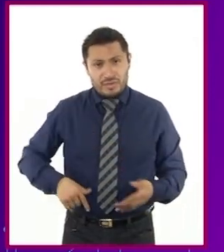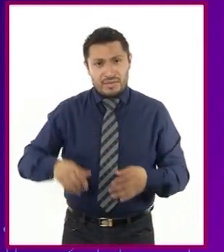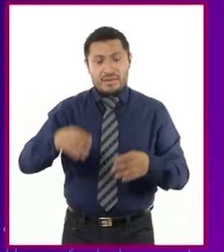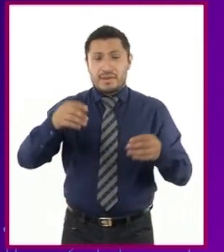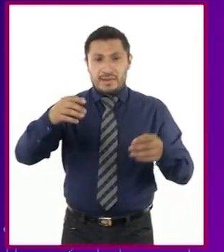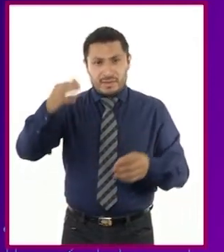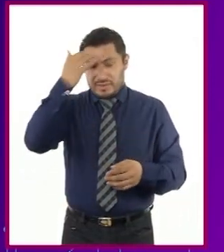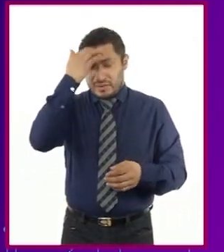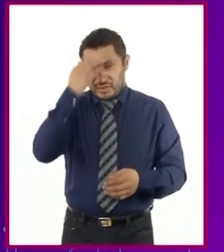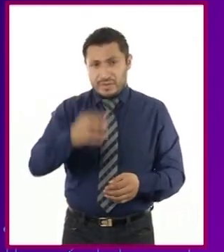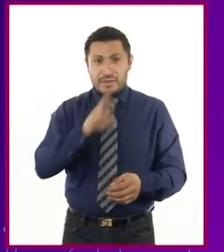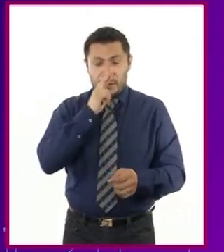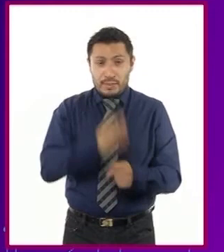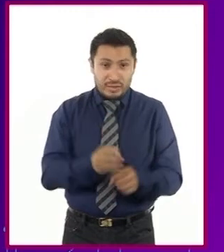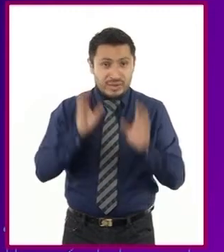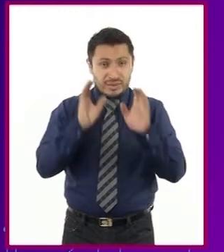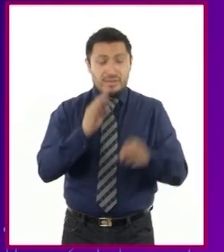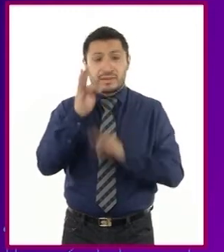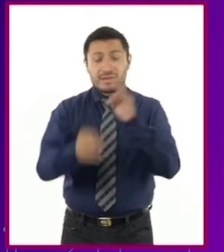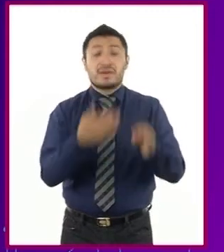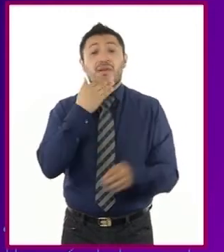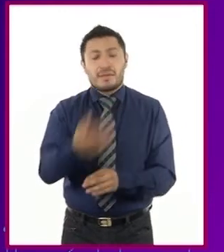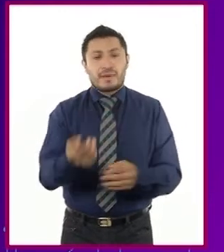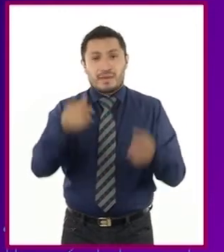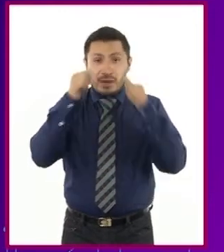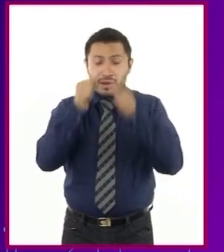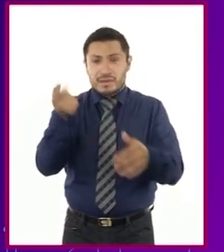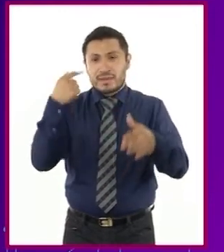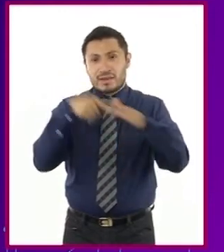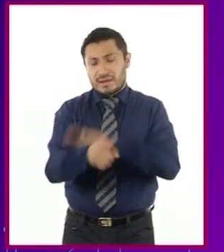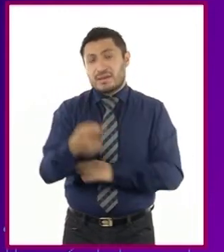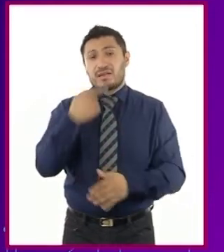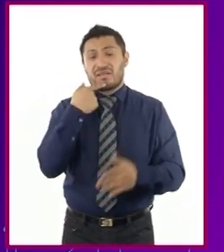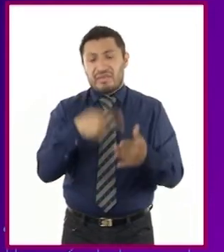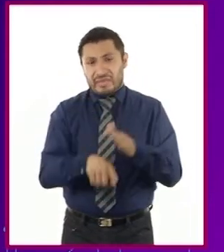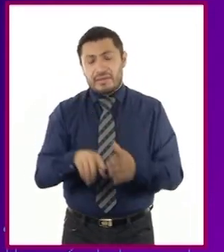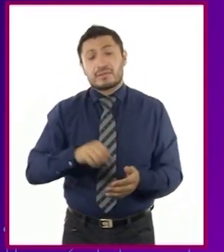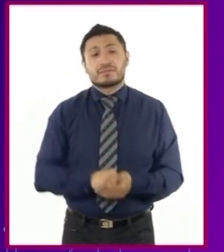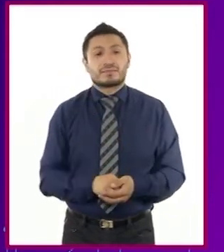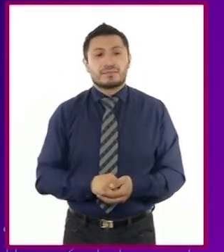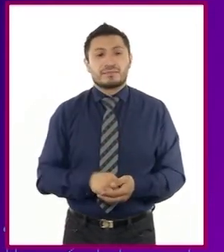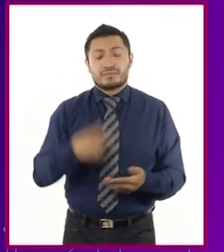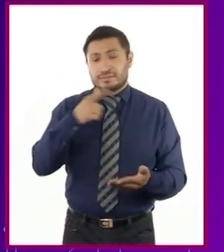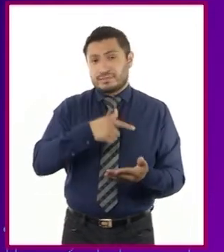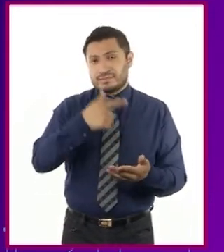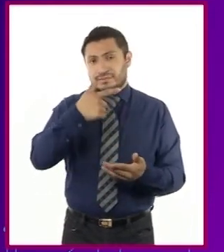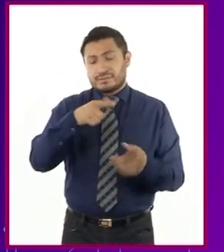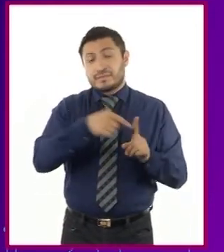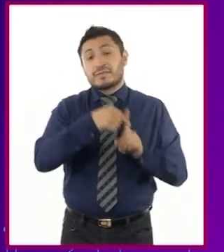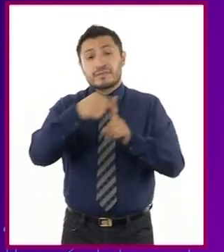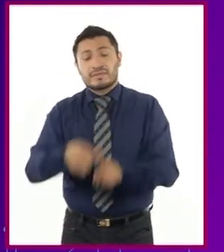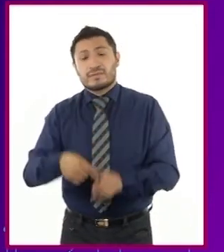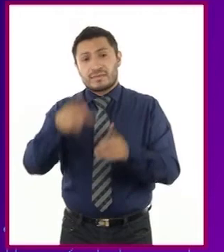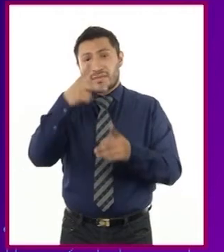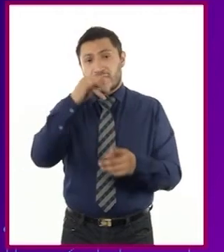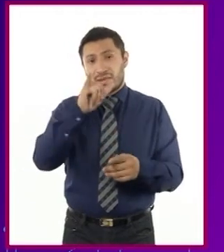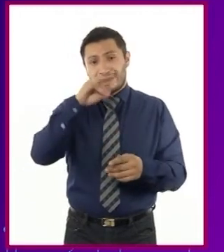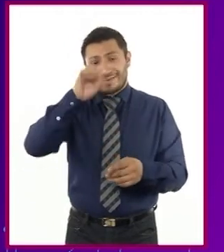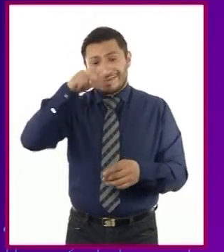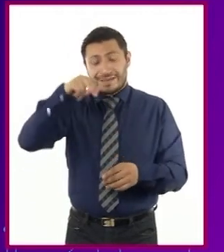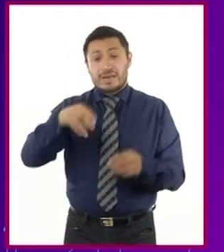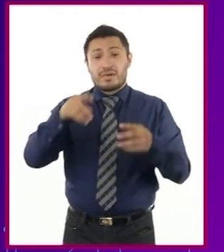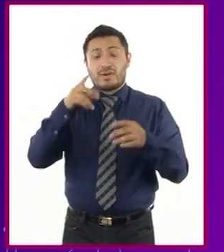y atender y dar seguimiento a quejas y denuncias. En la guía Paisano, que está lista para su descarga en